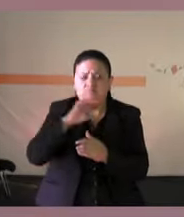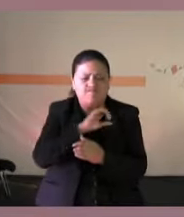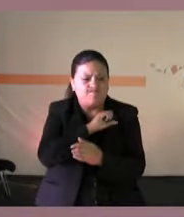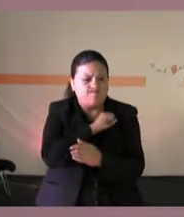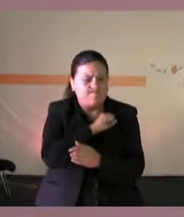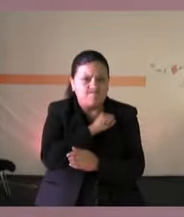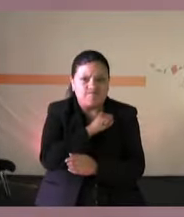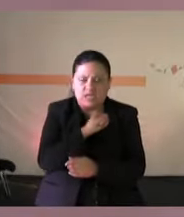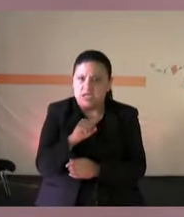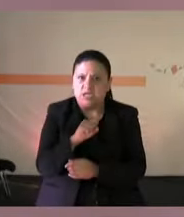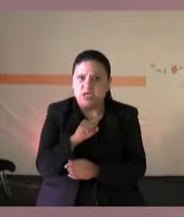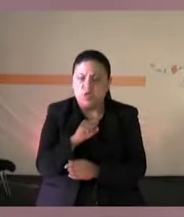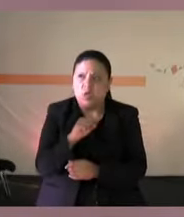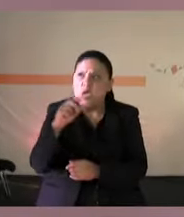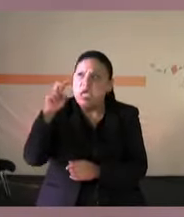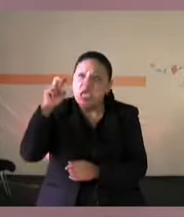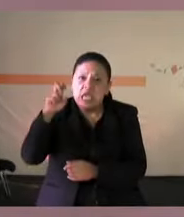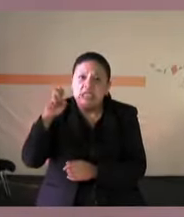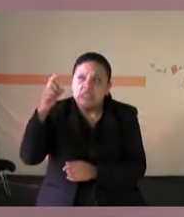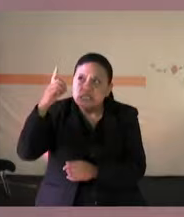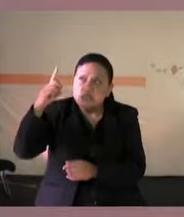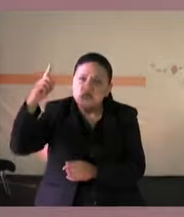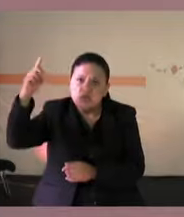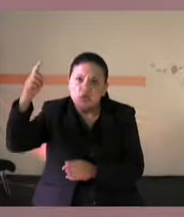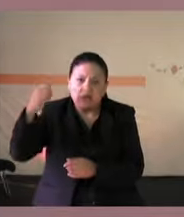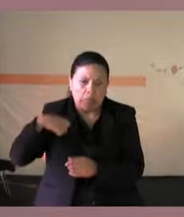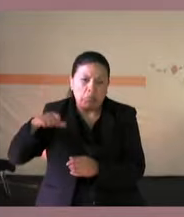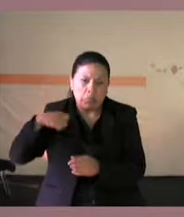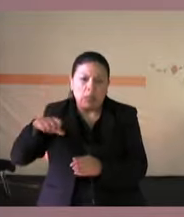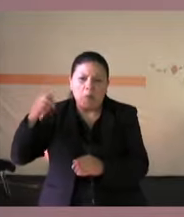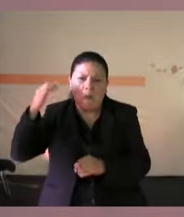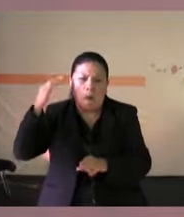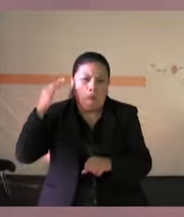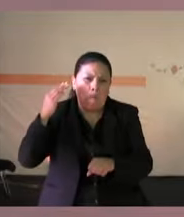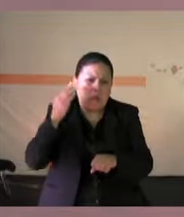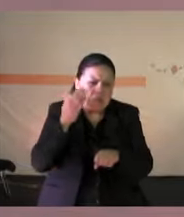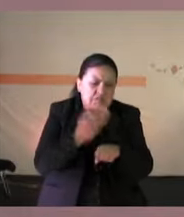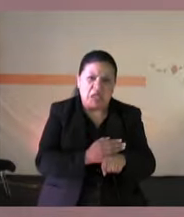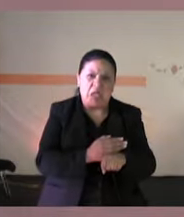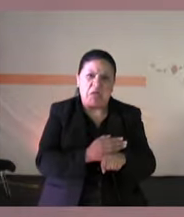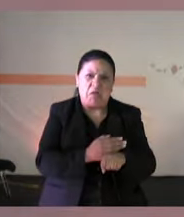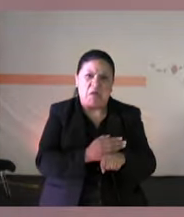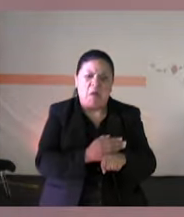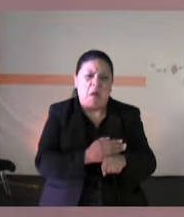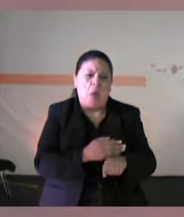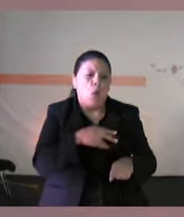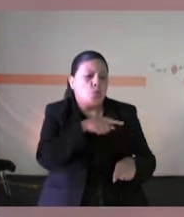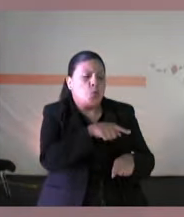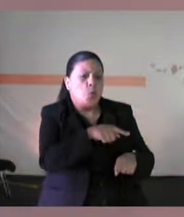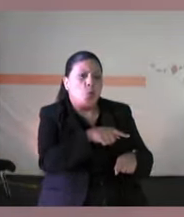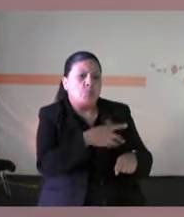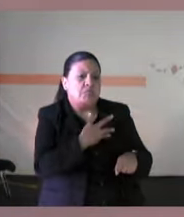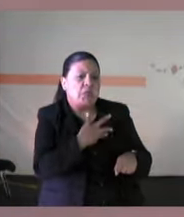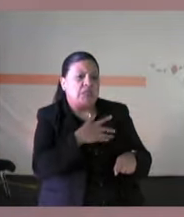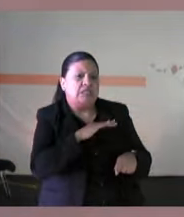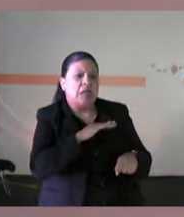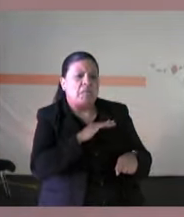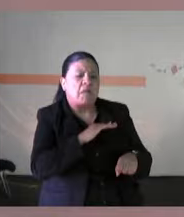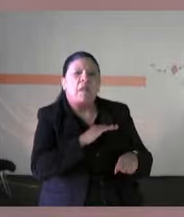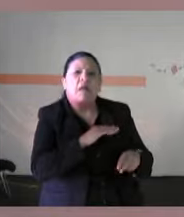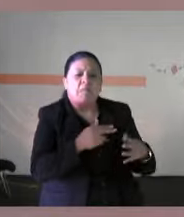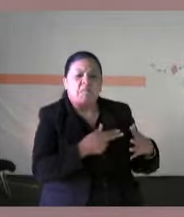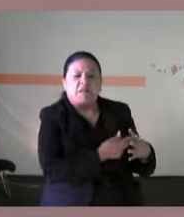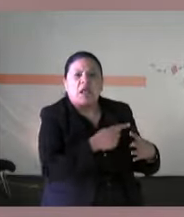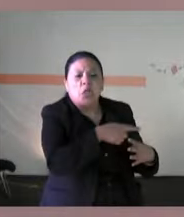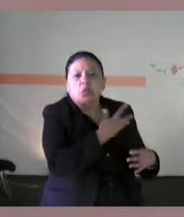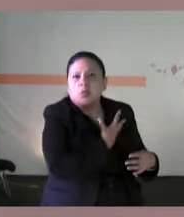que puta castigaba, ponía, a ver, córtame al, mata a tu hijo, córtame al, no sé qué. Era como, ¿por?